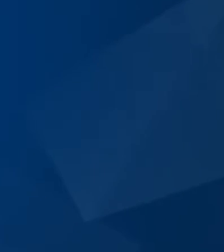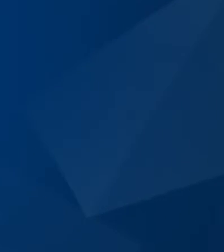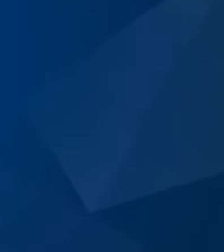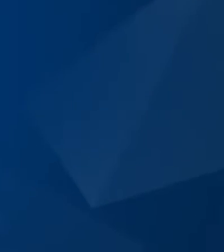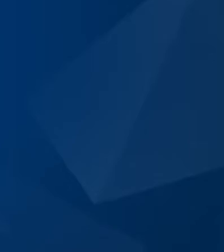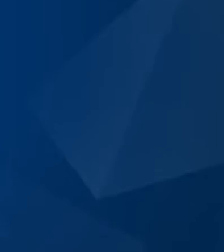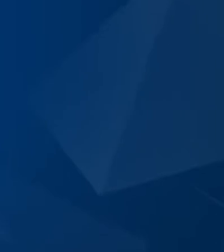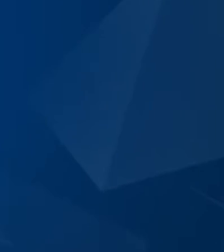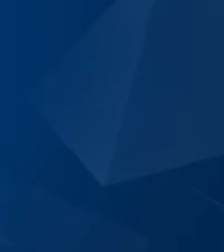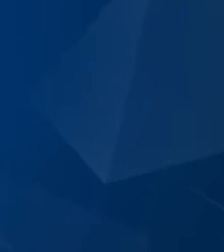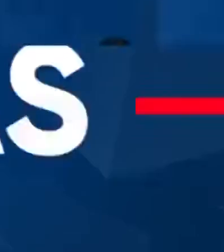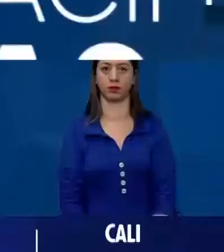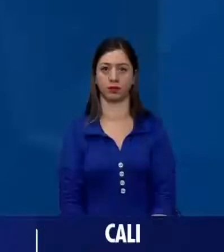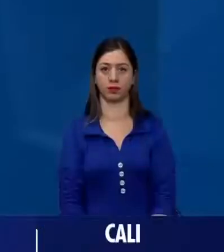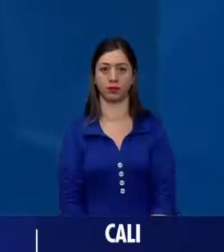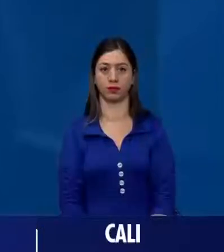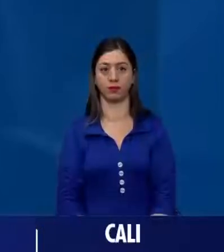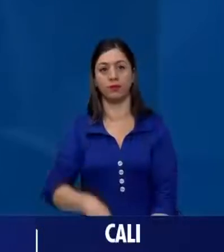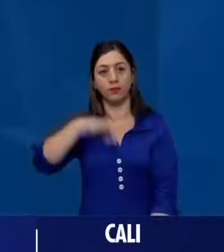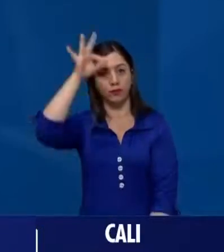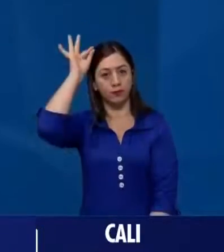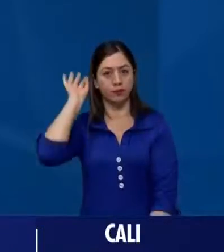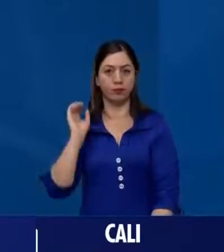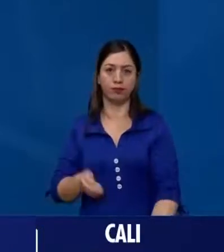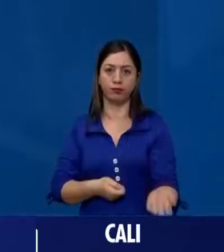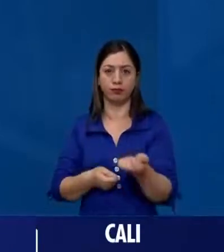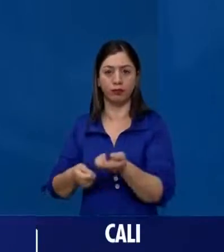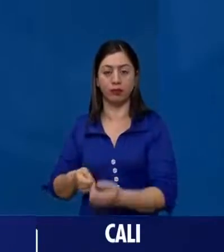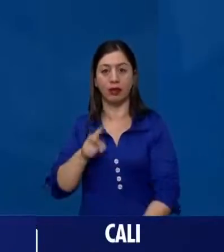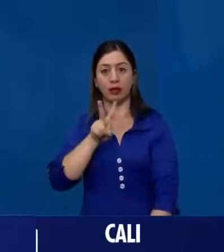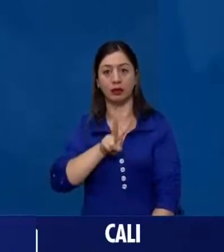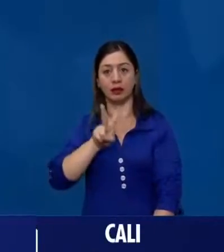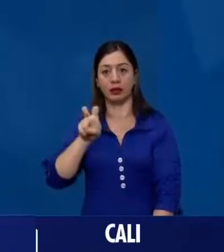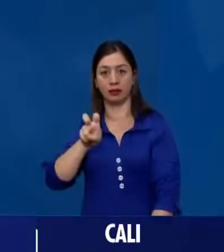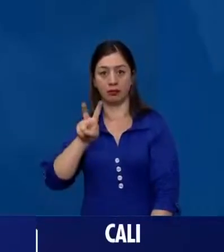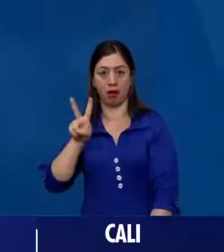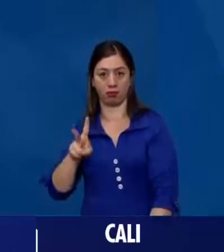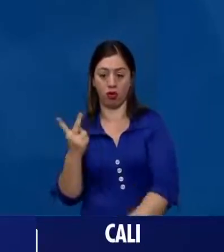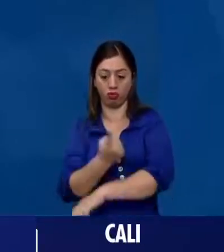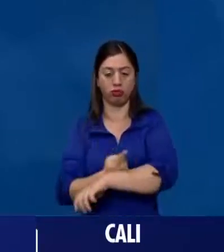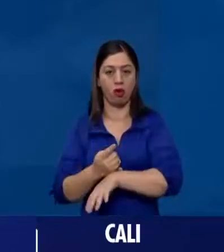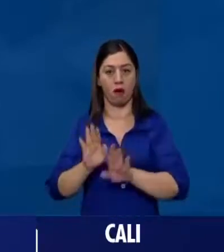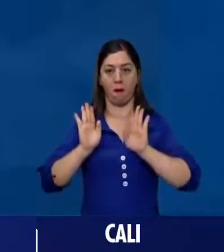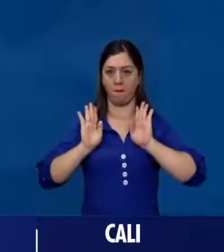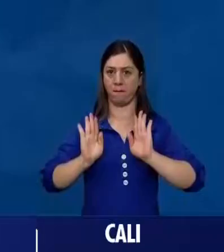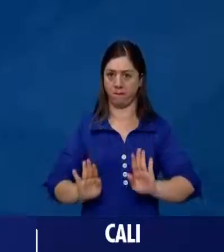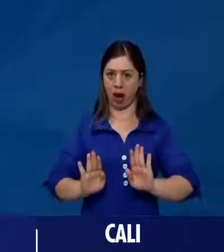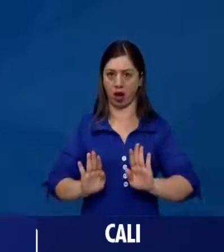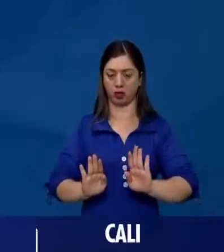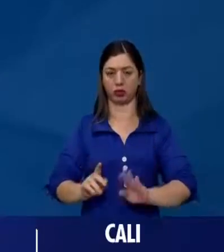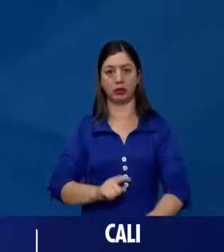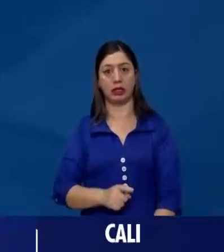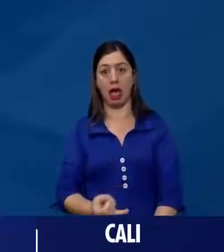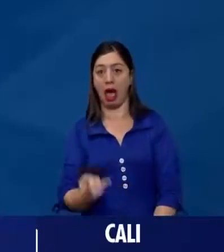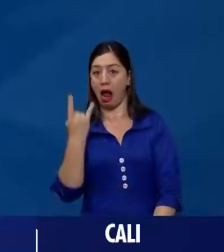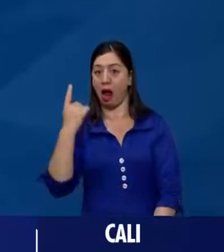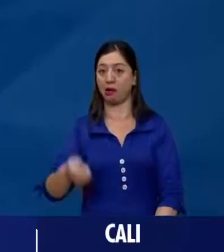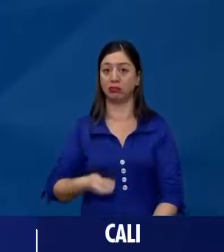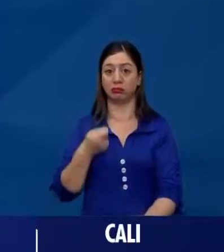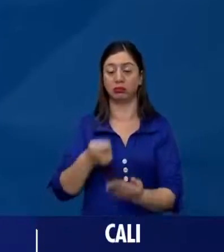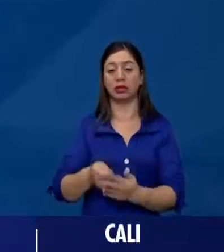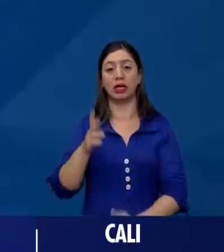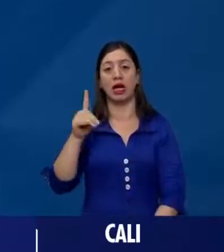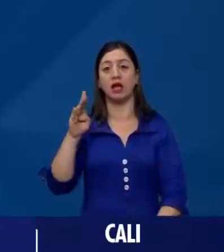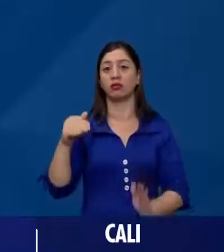alcaldía con la institución. Los socorristas, que completan 72 horas en cese de actividades, anunciaron que de no recibir 14